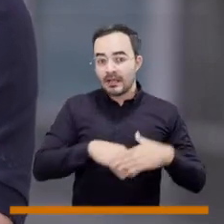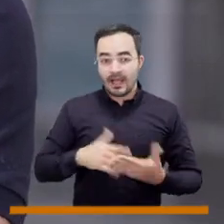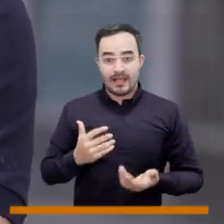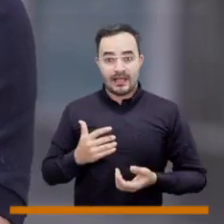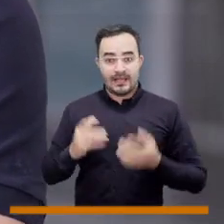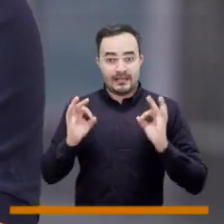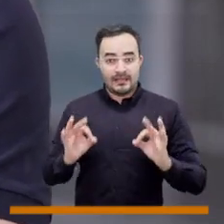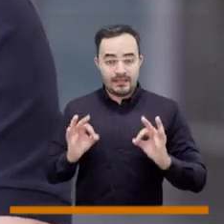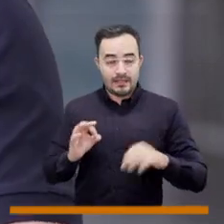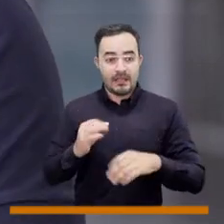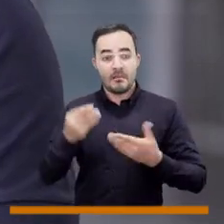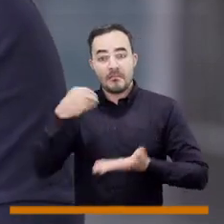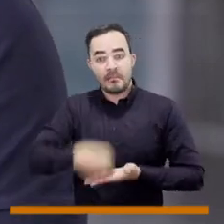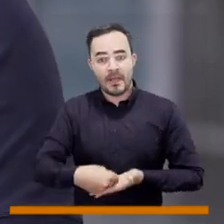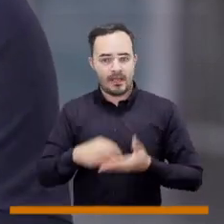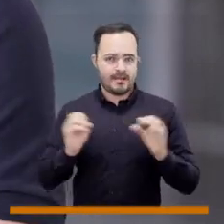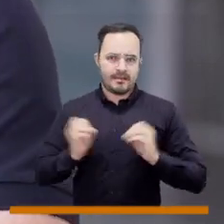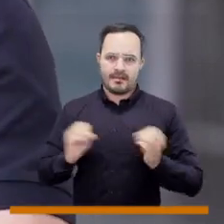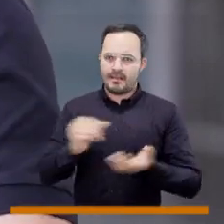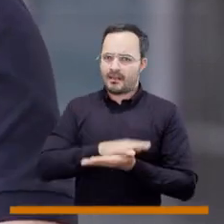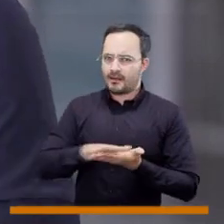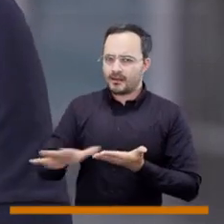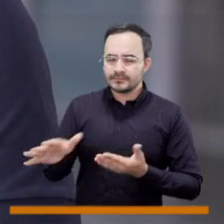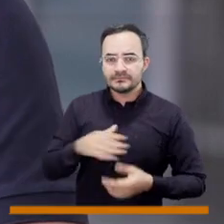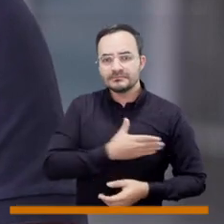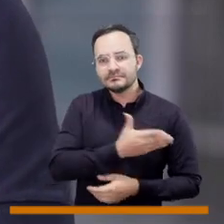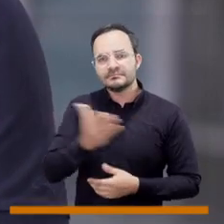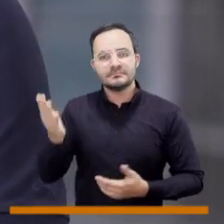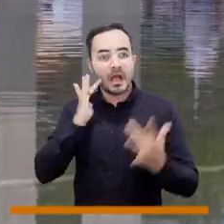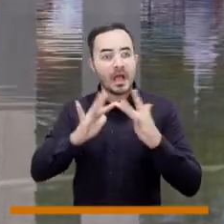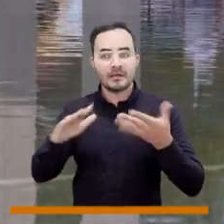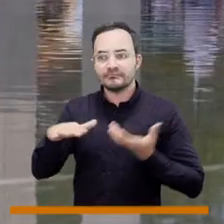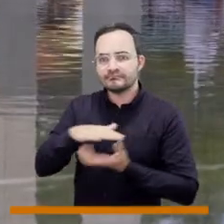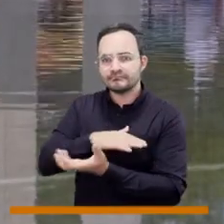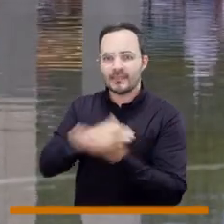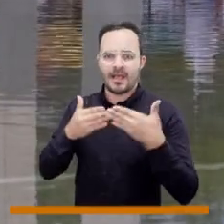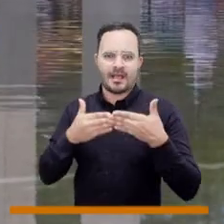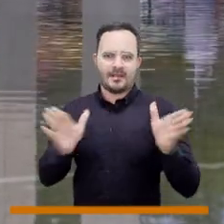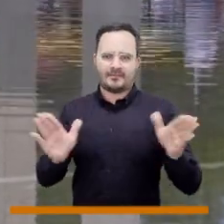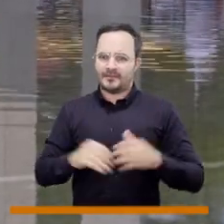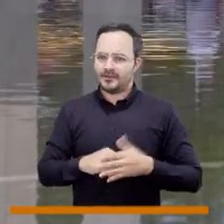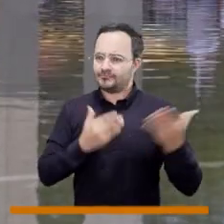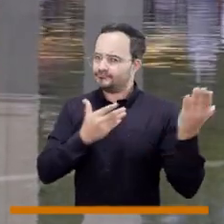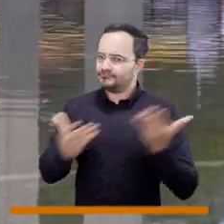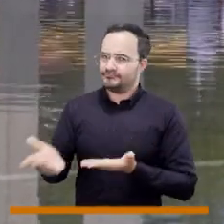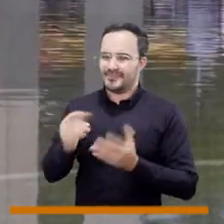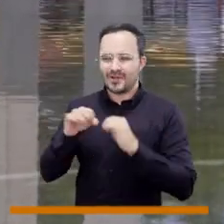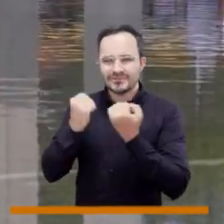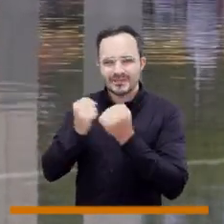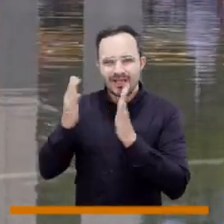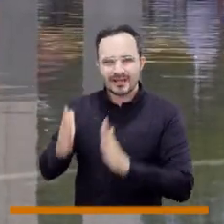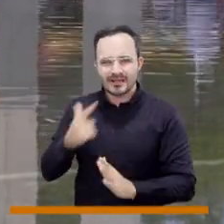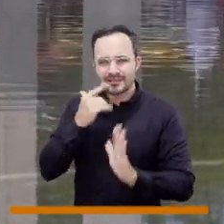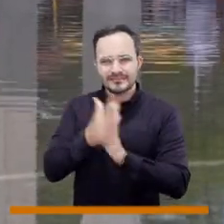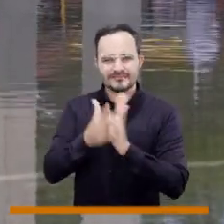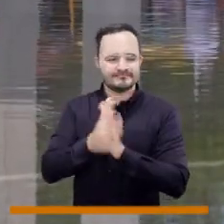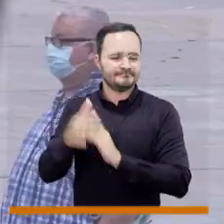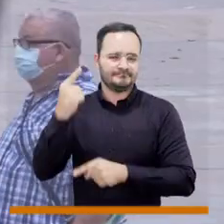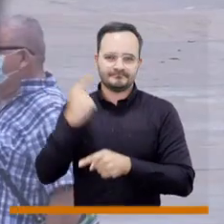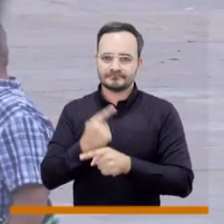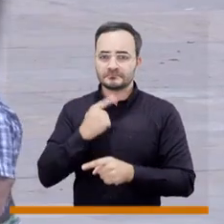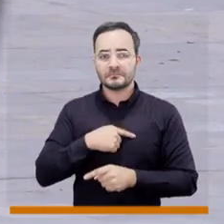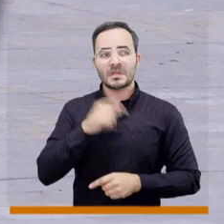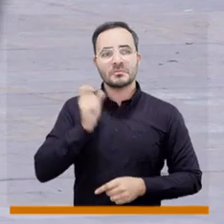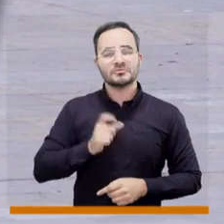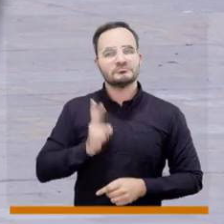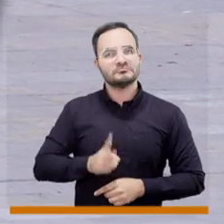nada de los servicios, incluso donde estamos en este momento, un espacio abierto a la comunidad, como muy bien lo dice el concejal, aquí pueden pasar cualquier